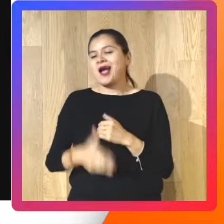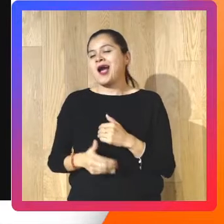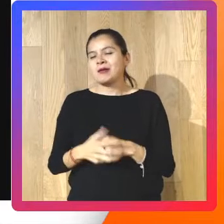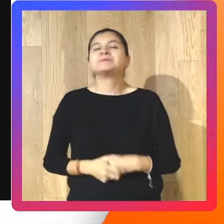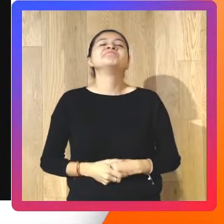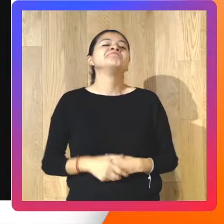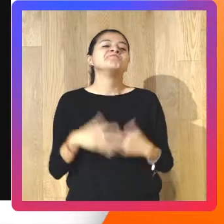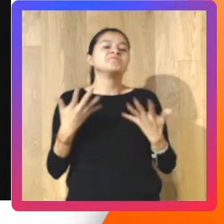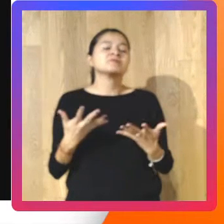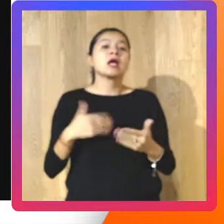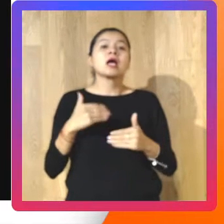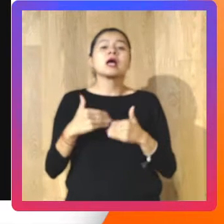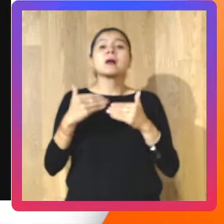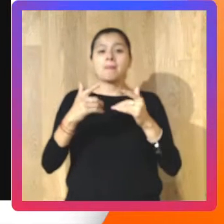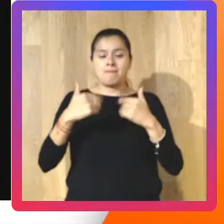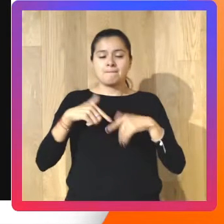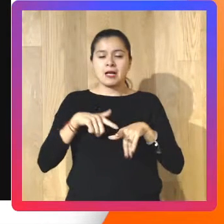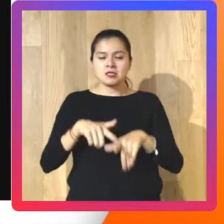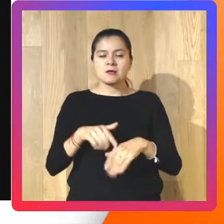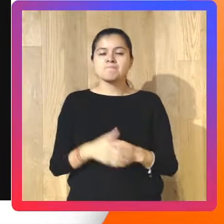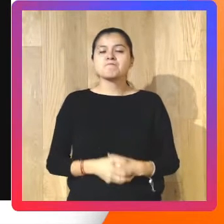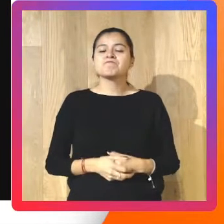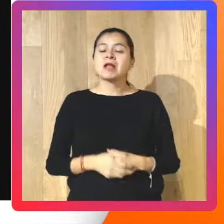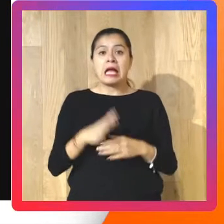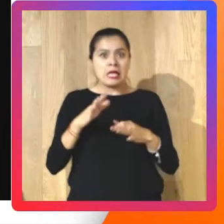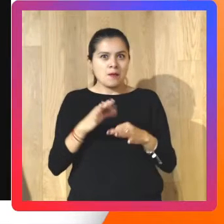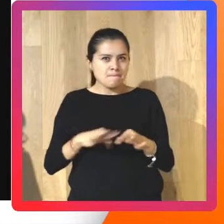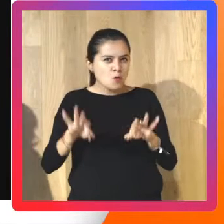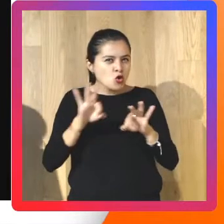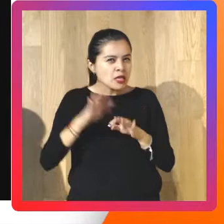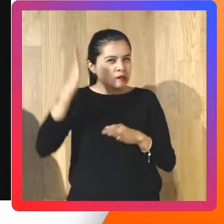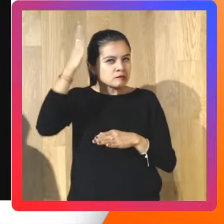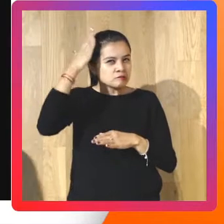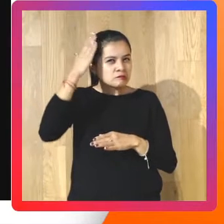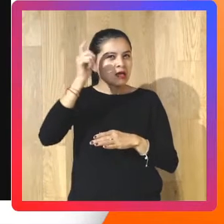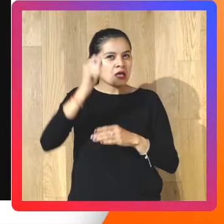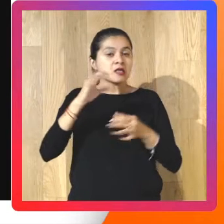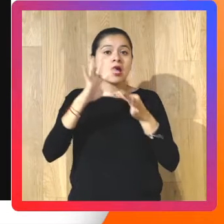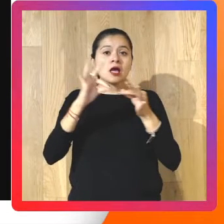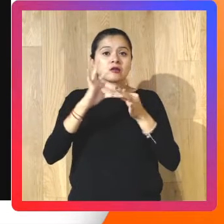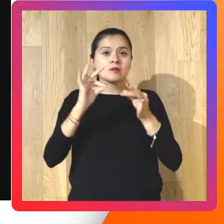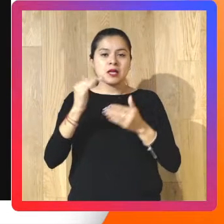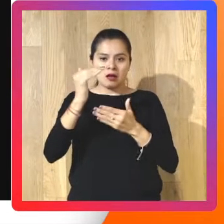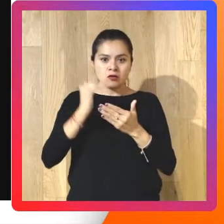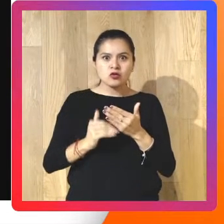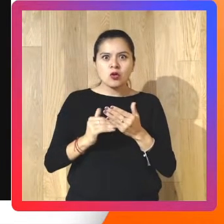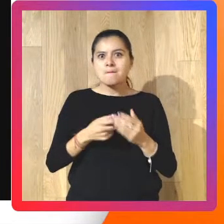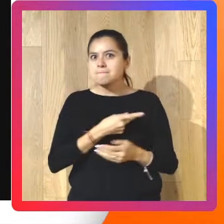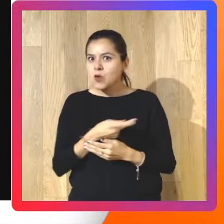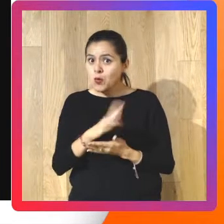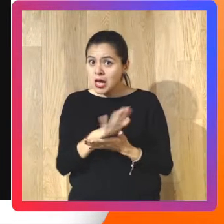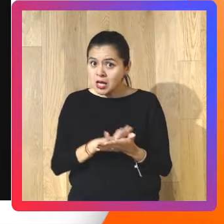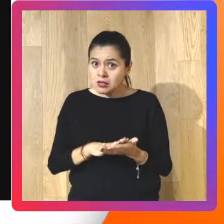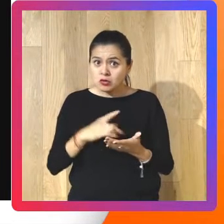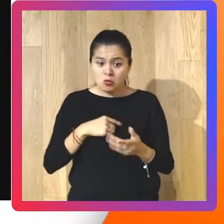muy claro, siguiente, por favor. La causa principal que explica la reducción de la pobreza no son los programas